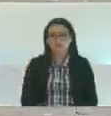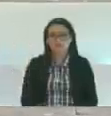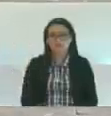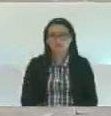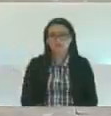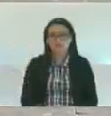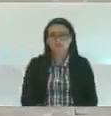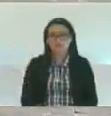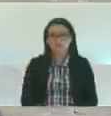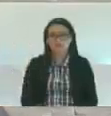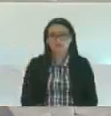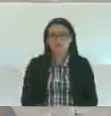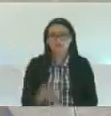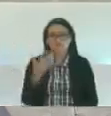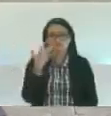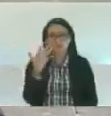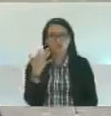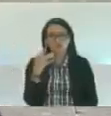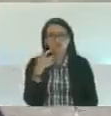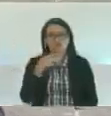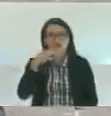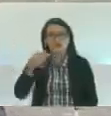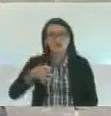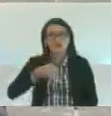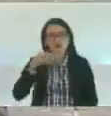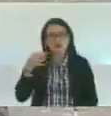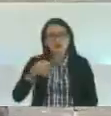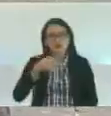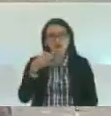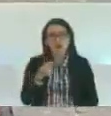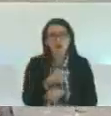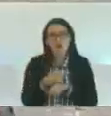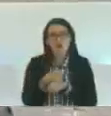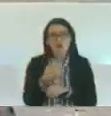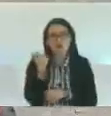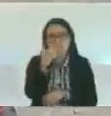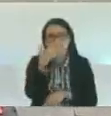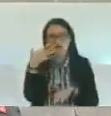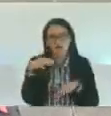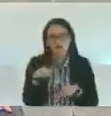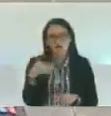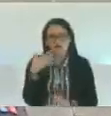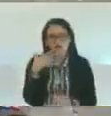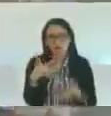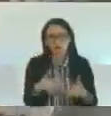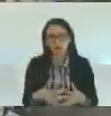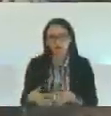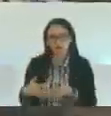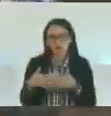Por ahí ustedes han visto las declaraciones, ¿verdad?, del gobierno imperialista de Estados Unidos,